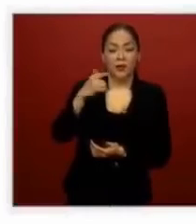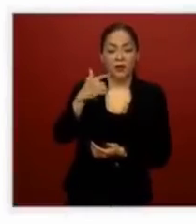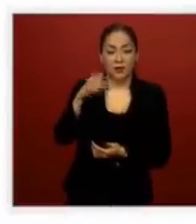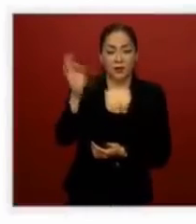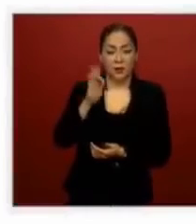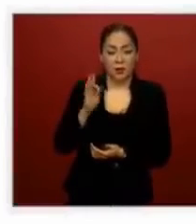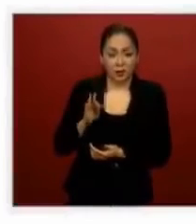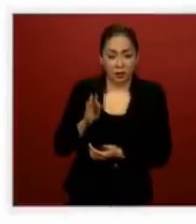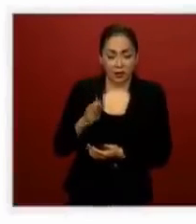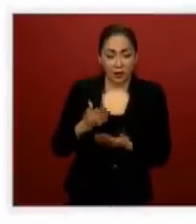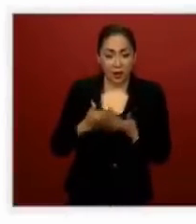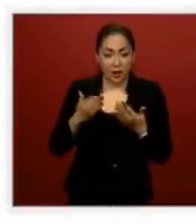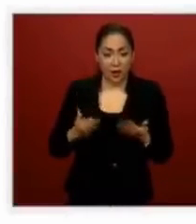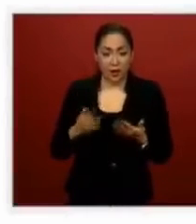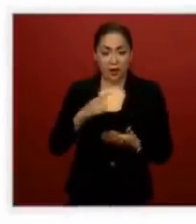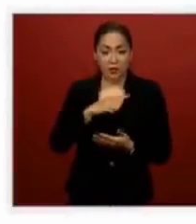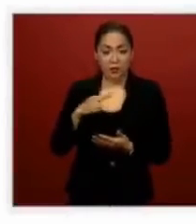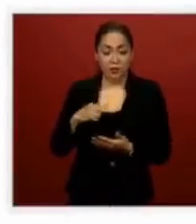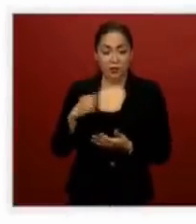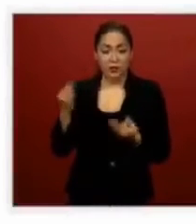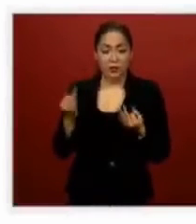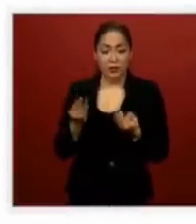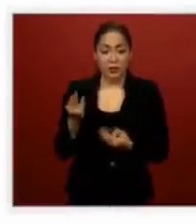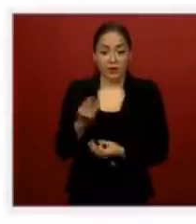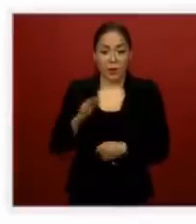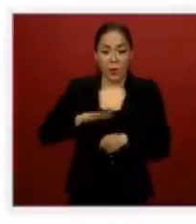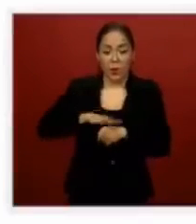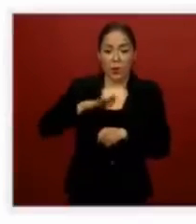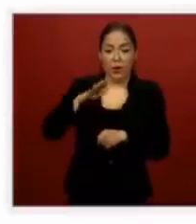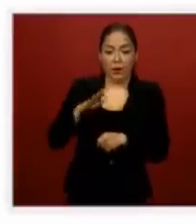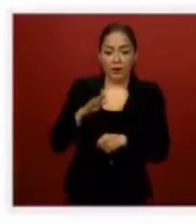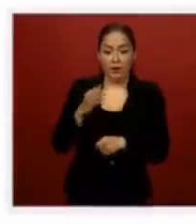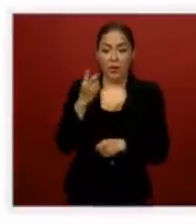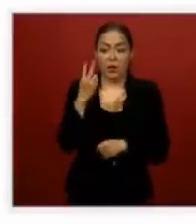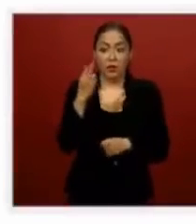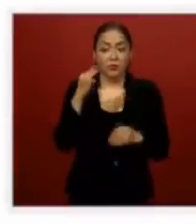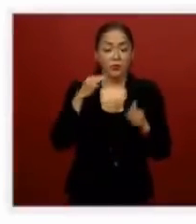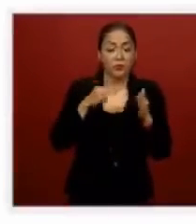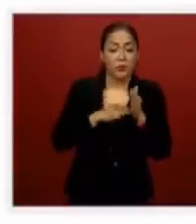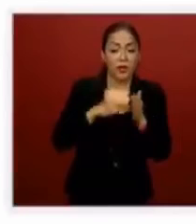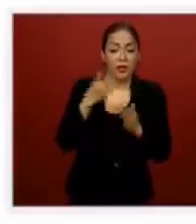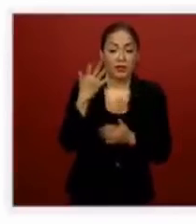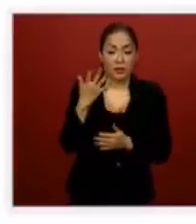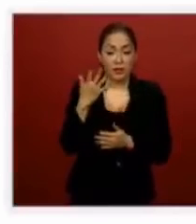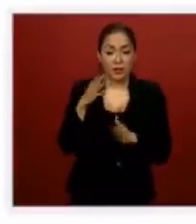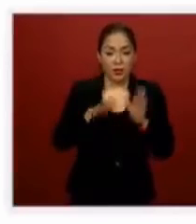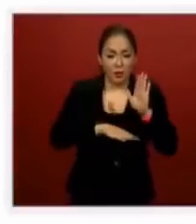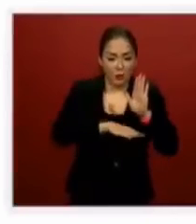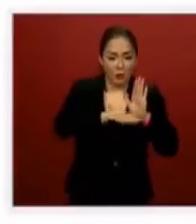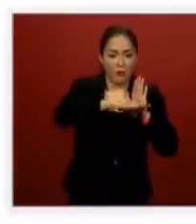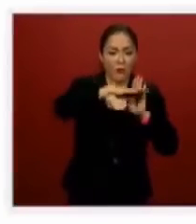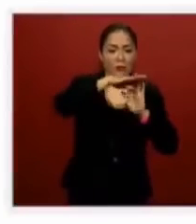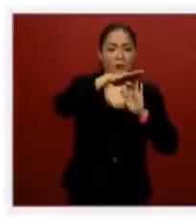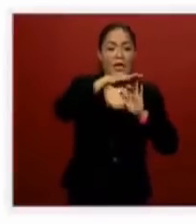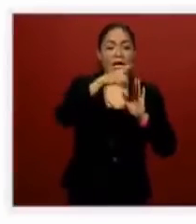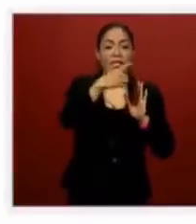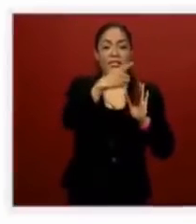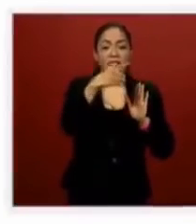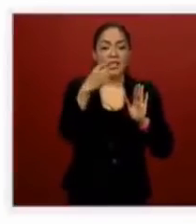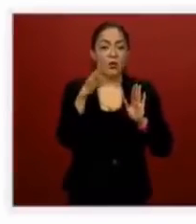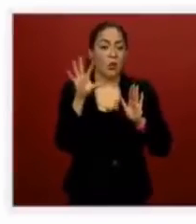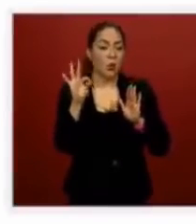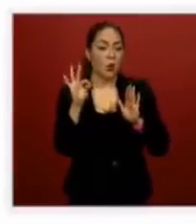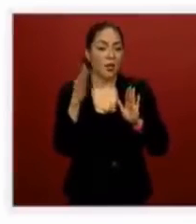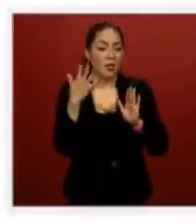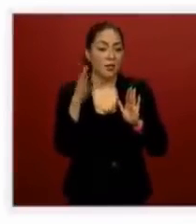la tierra, por lo que necesitábamos más de una tierra. En 2005, la cifra había llegado al 145%.